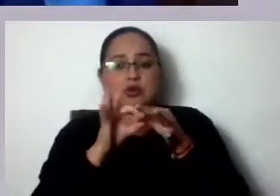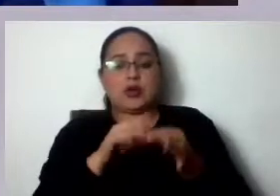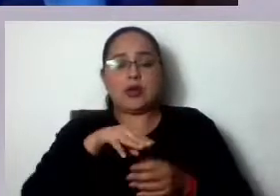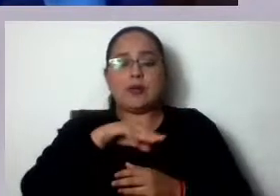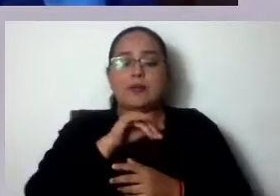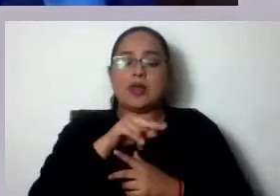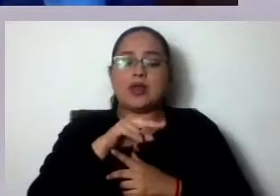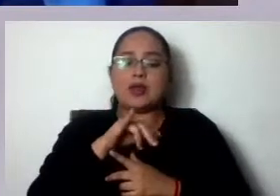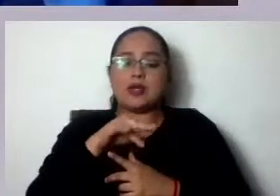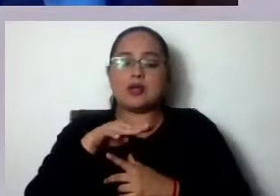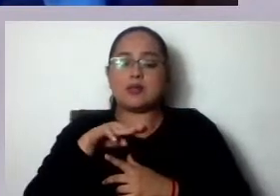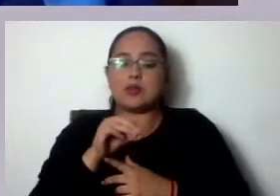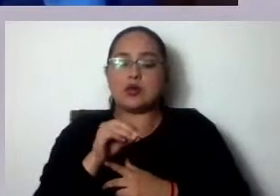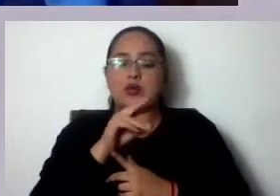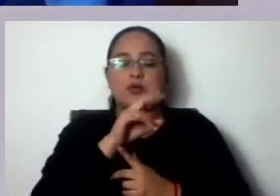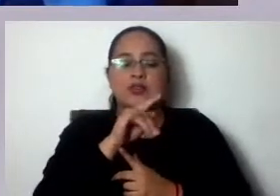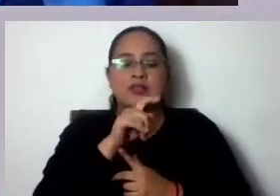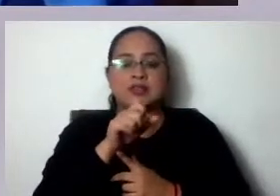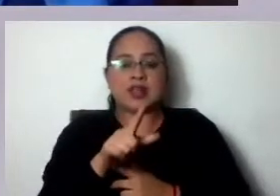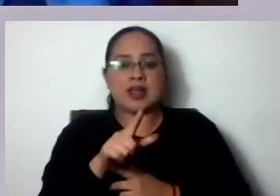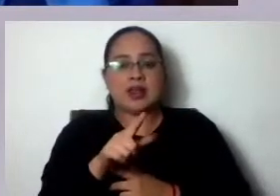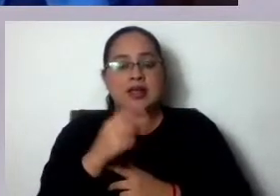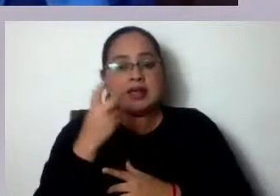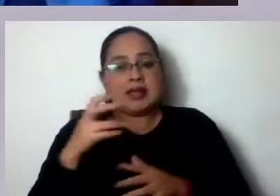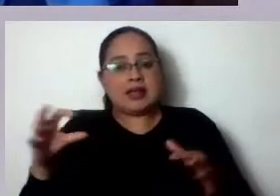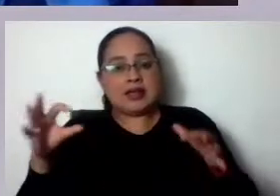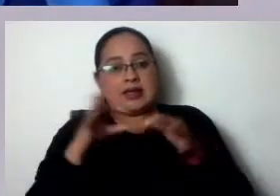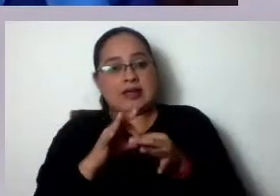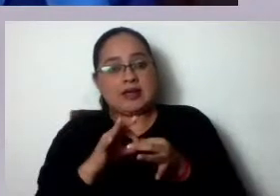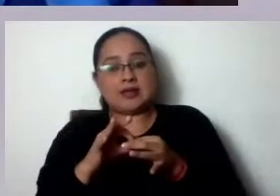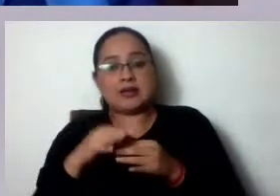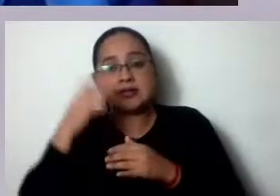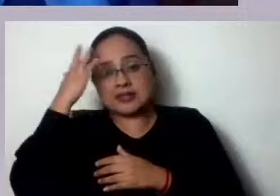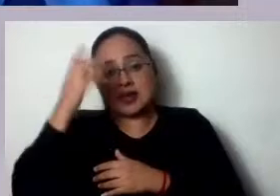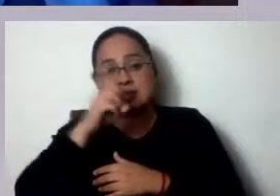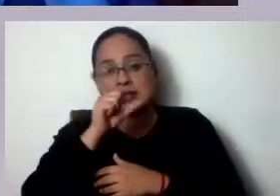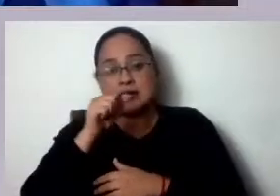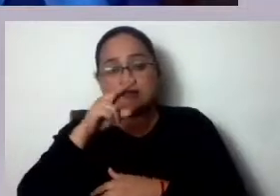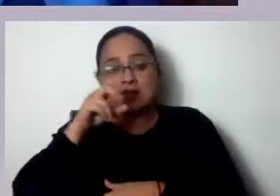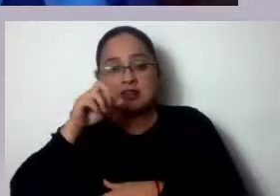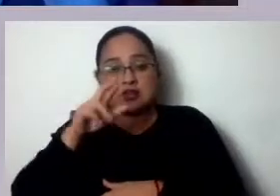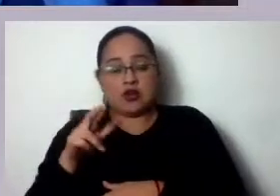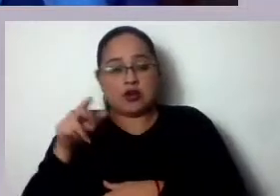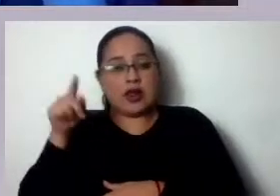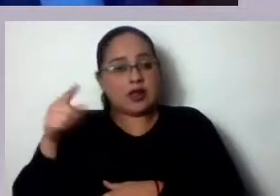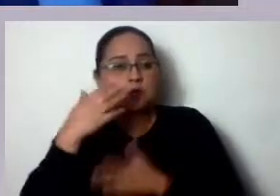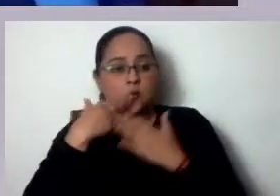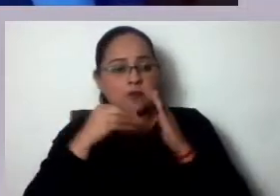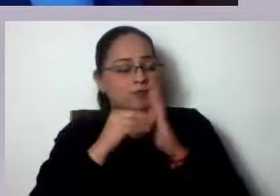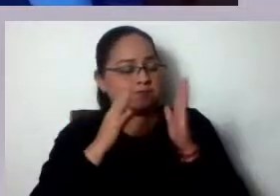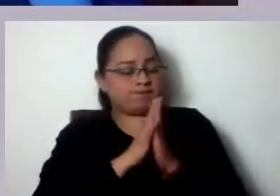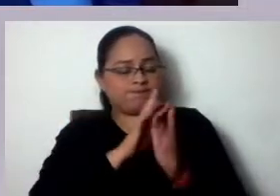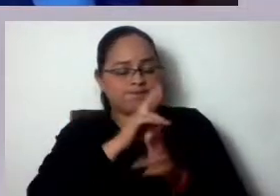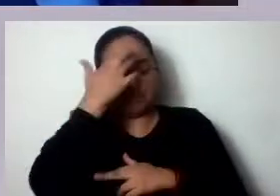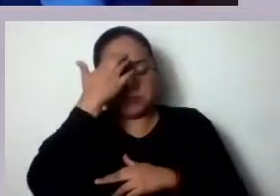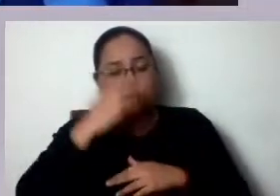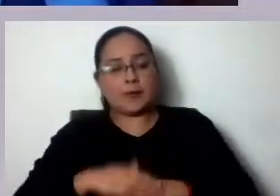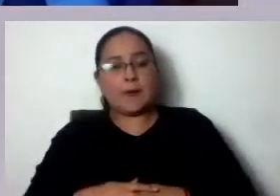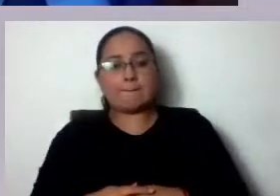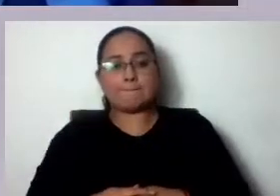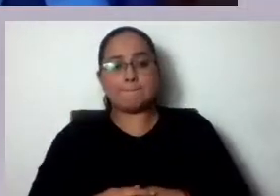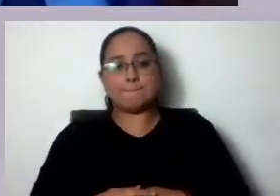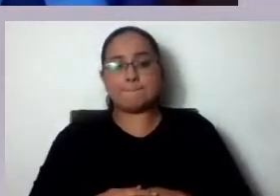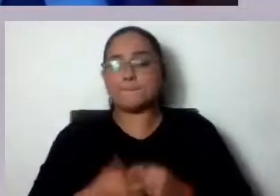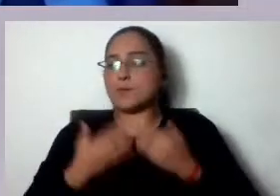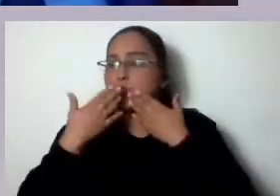dentro de la enunciación de los derechos reconocidos por el protocolo de el salvador si efectivamente no